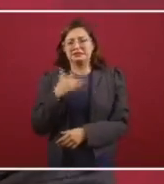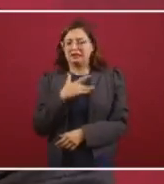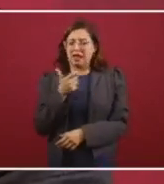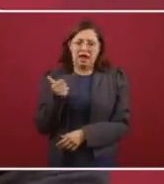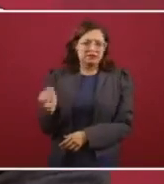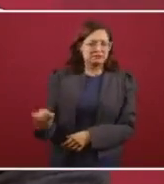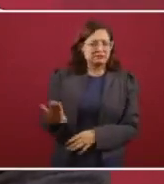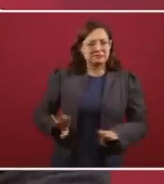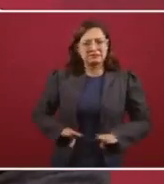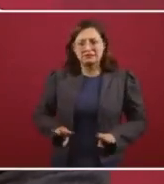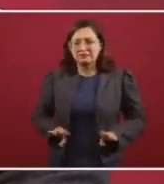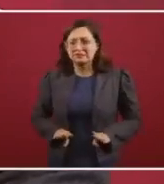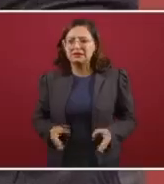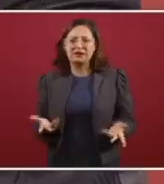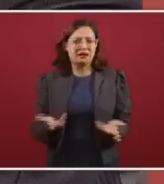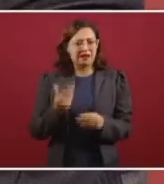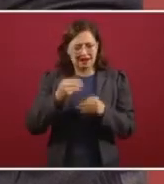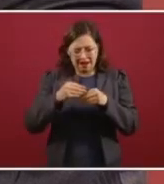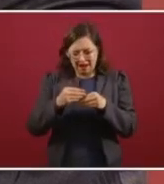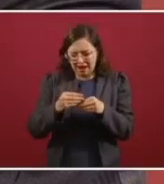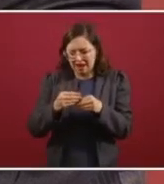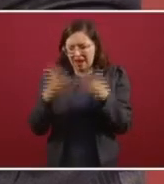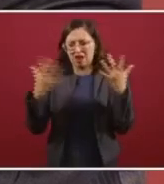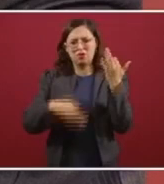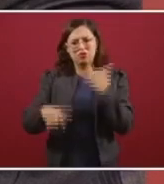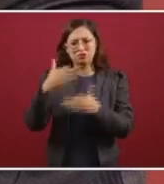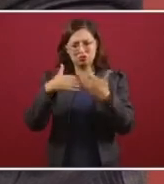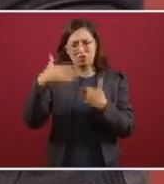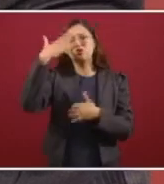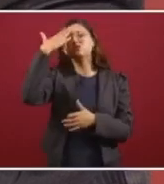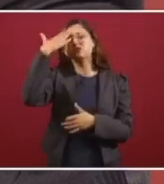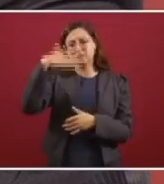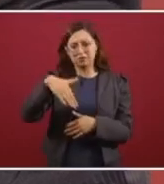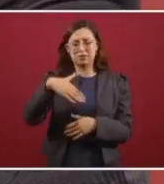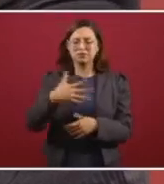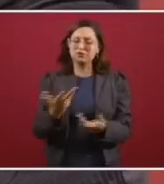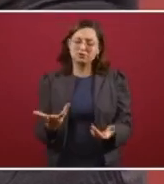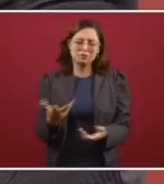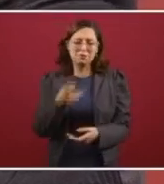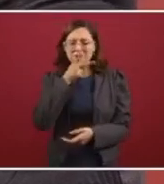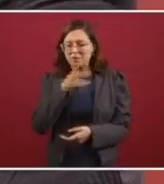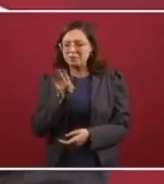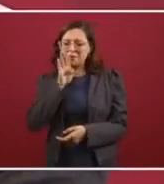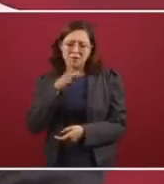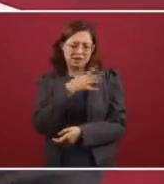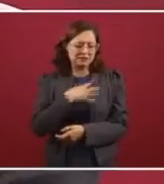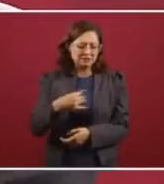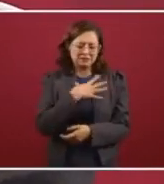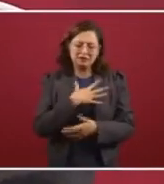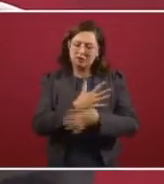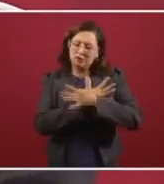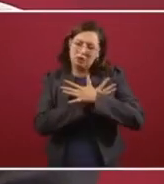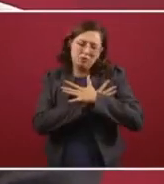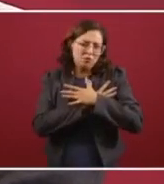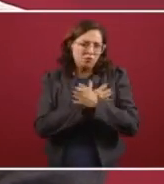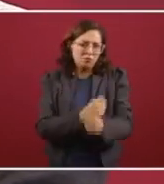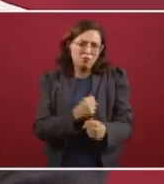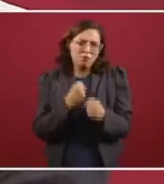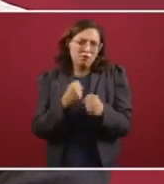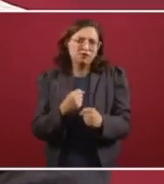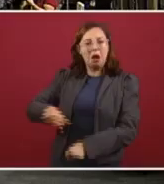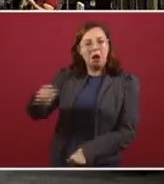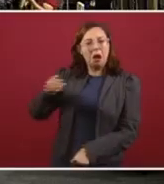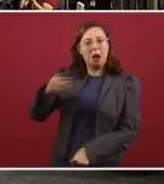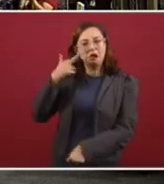padres. Asimismo, indicó que la propuesta del pase automático para que egresados de las escuelas normales obtengan una plaza magisterial fue iniciativa